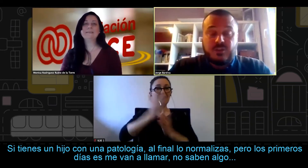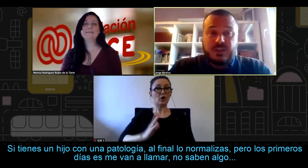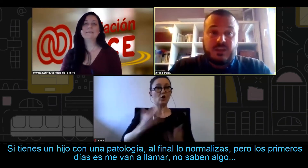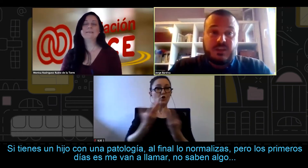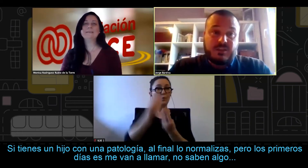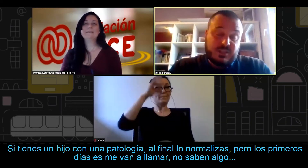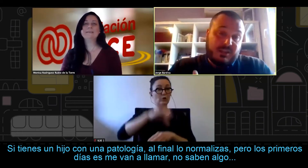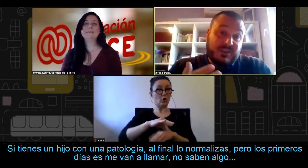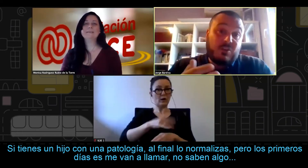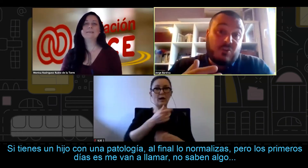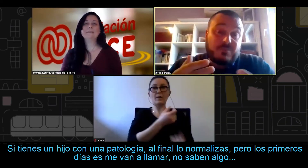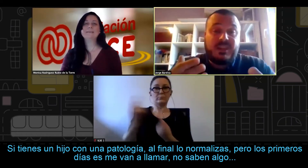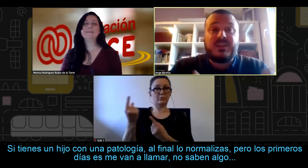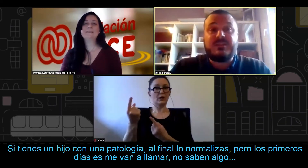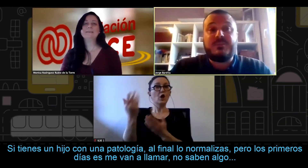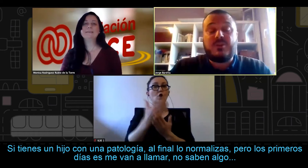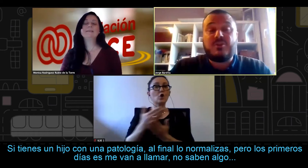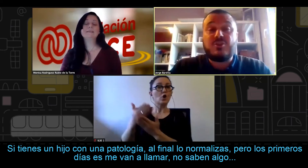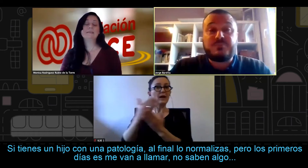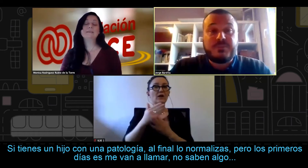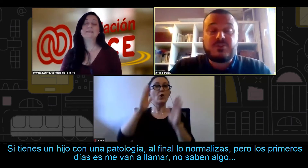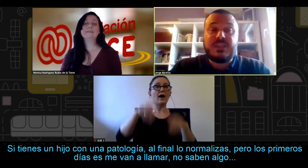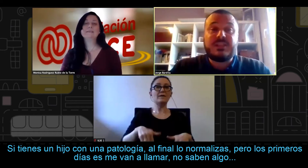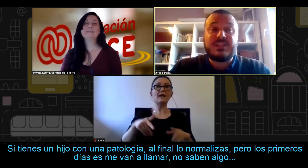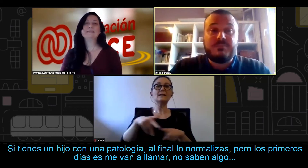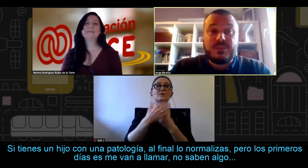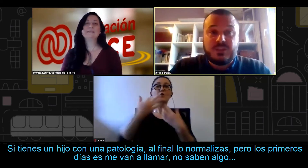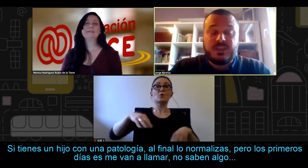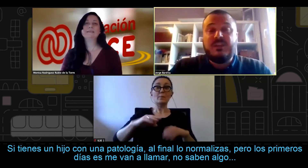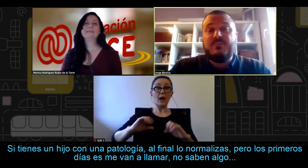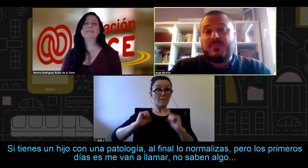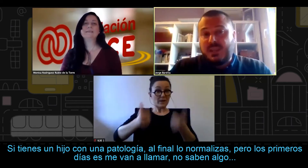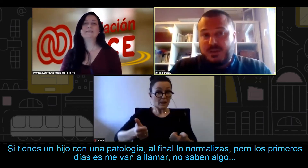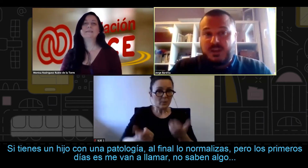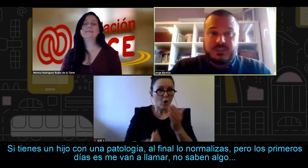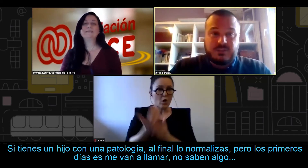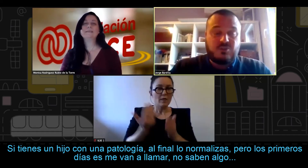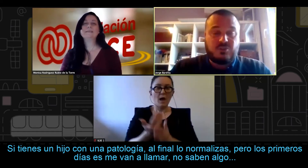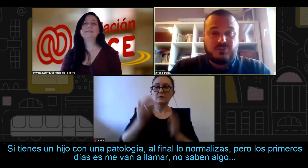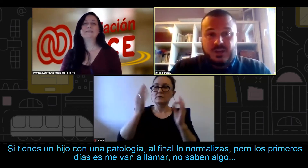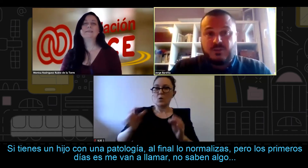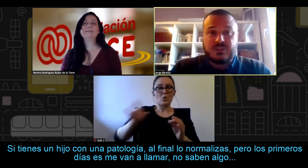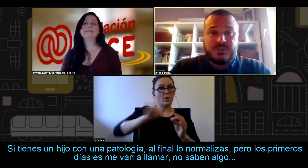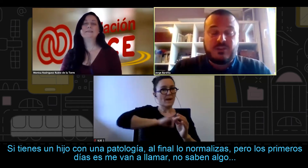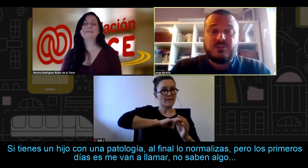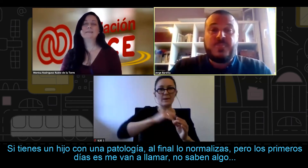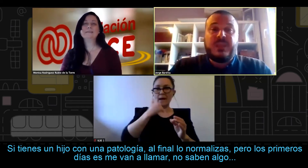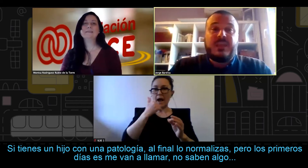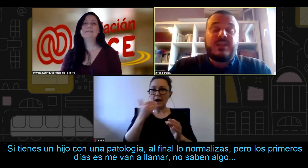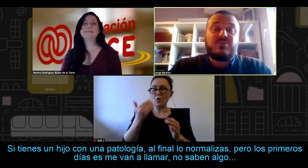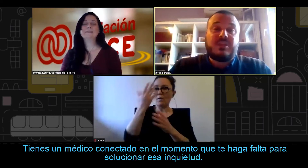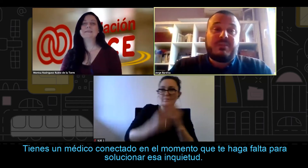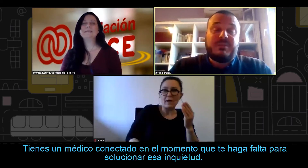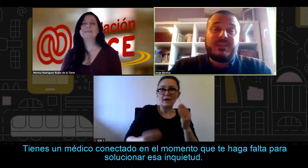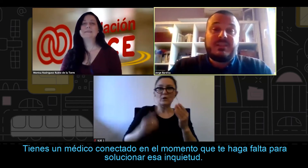colegio, sí, al final lo normalizas, pero los primeros días es el miedo de me van a llamar, ha pasado algo, no controlan algo, no saben algo.